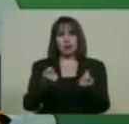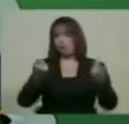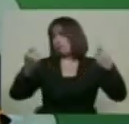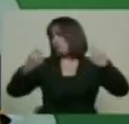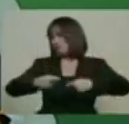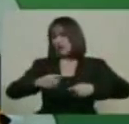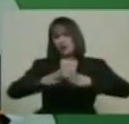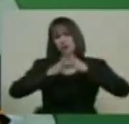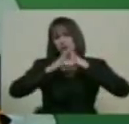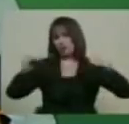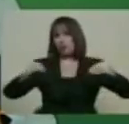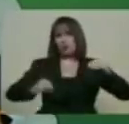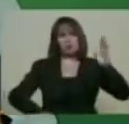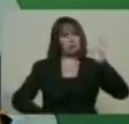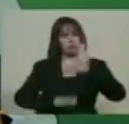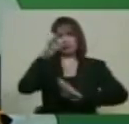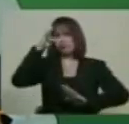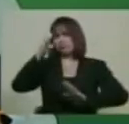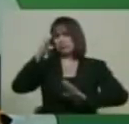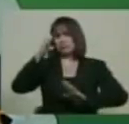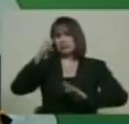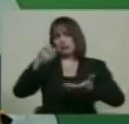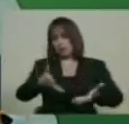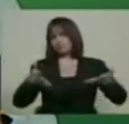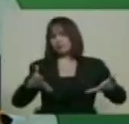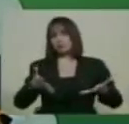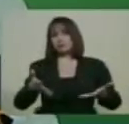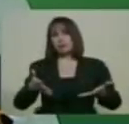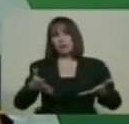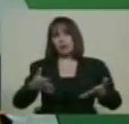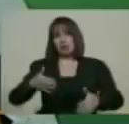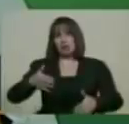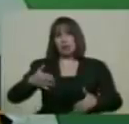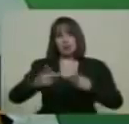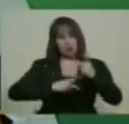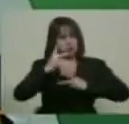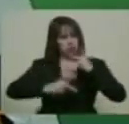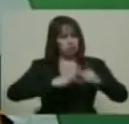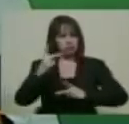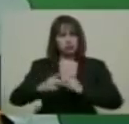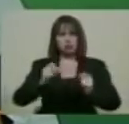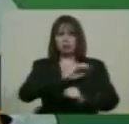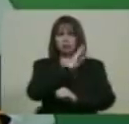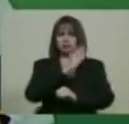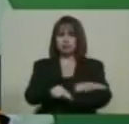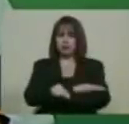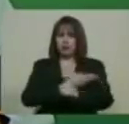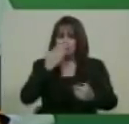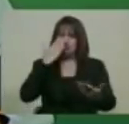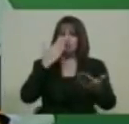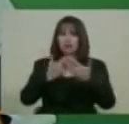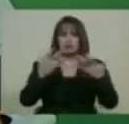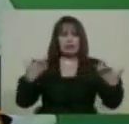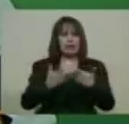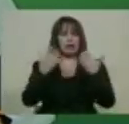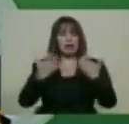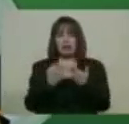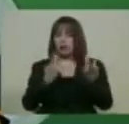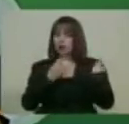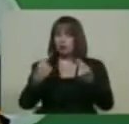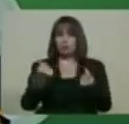todo por el triunfo de nuestras fuerzas productivas ante la guerra económica. Pero